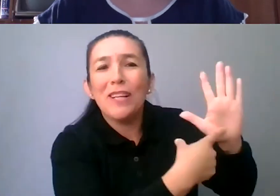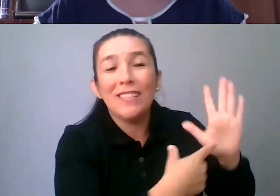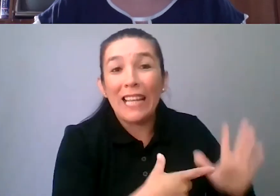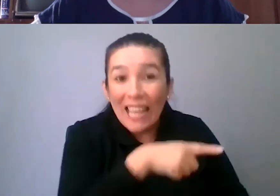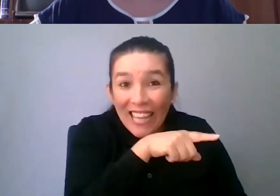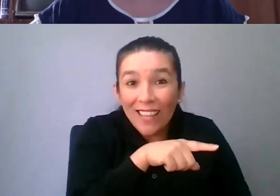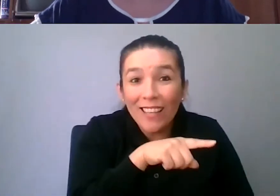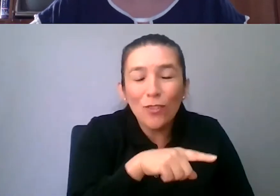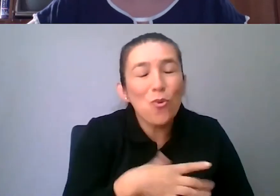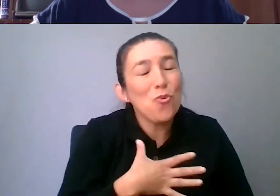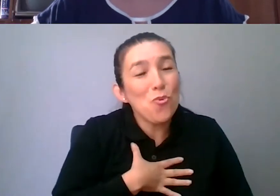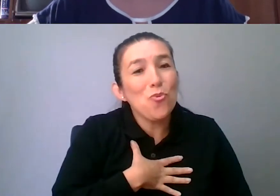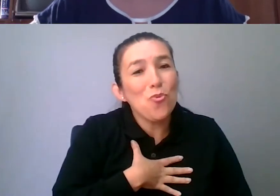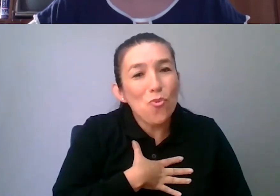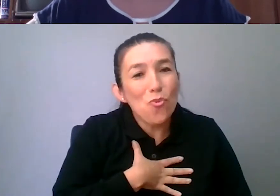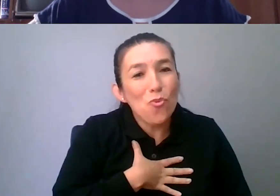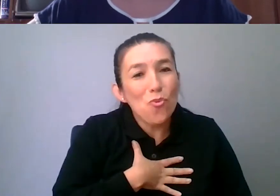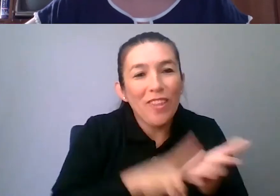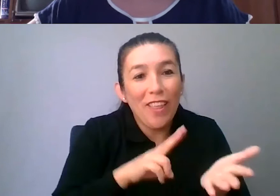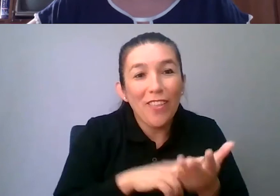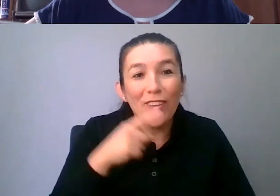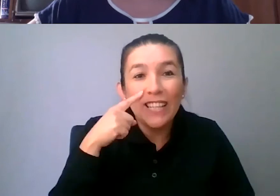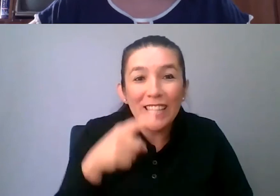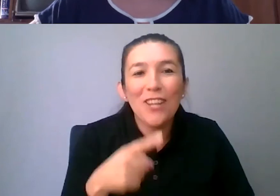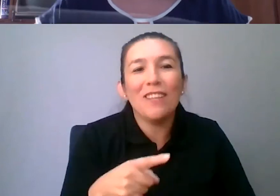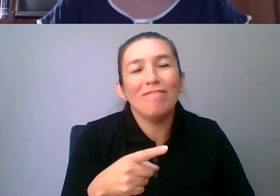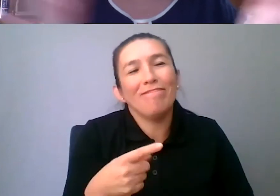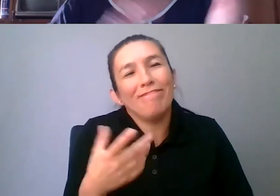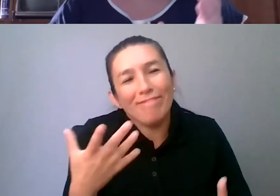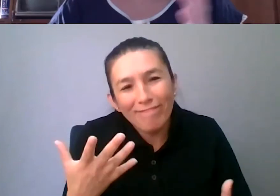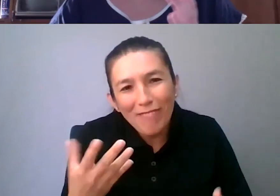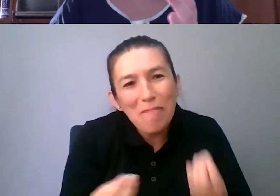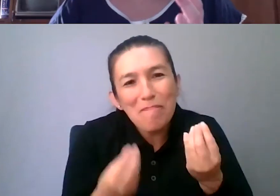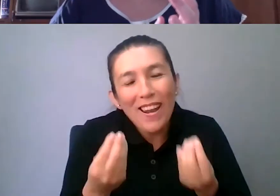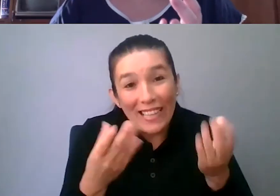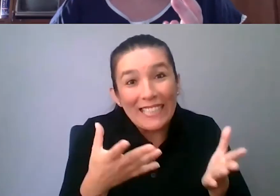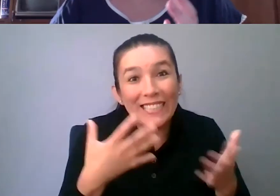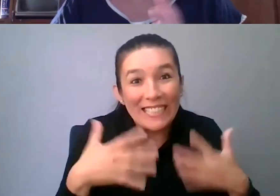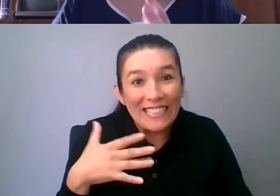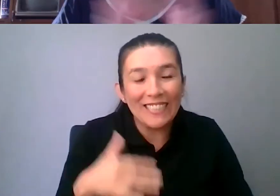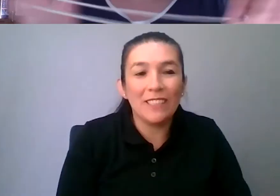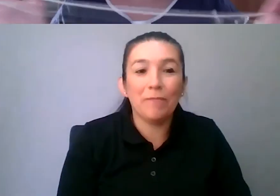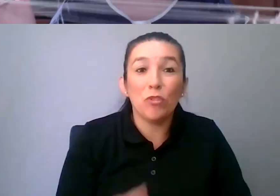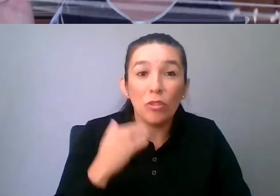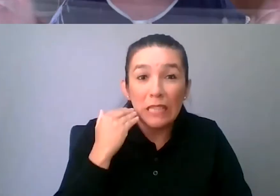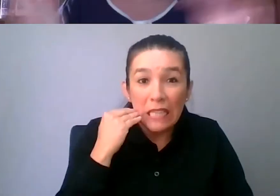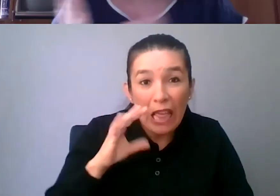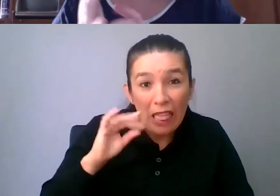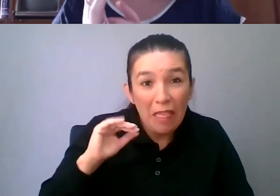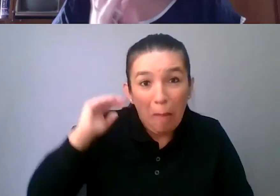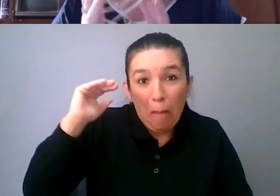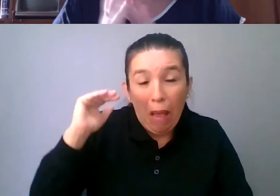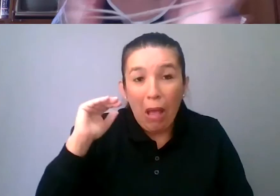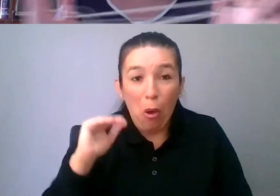eso de verdad, ahí tienes un para qué aprender a hacer figuras de hilo. Si tienes la edad mía o más que